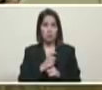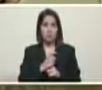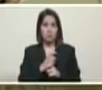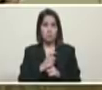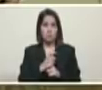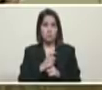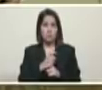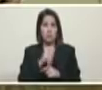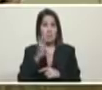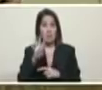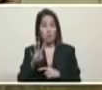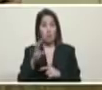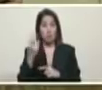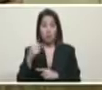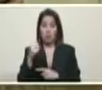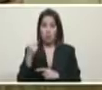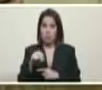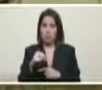y el 4 de noviembre.